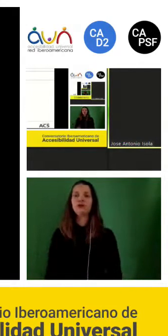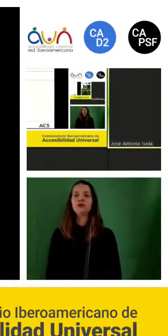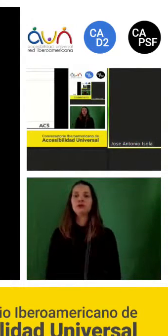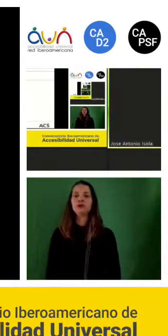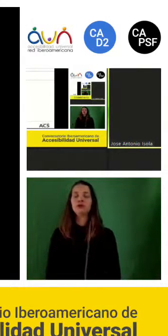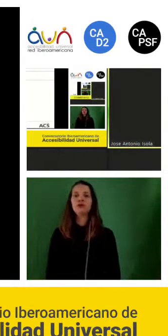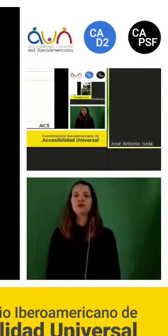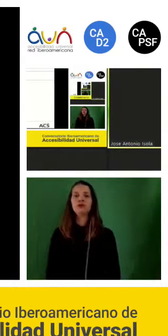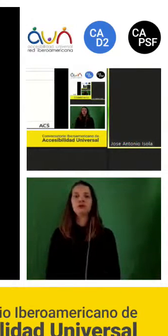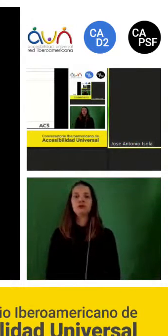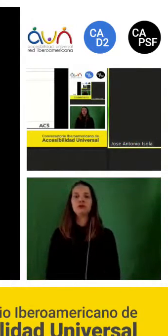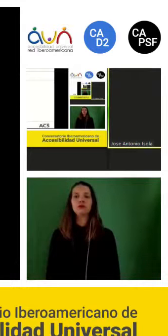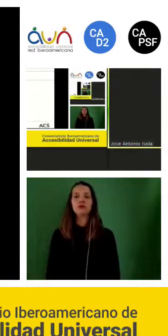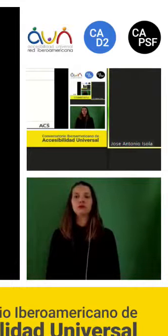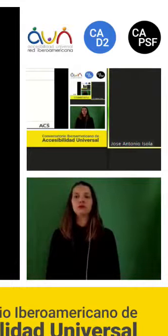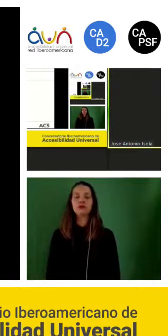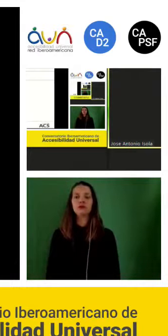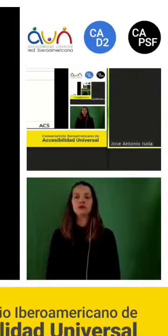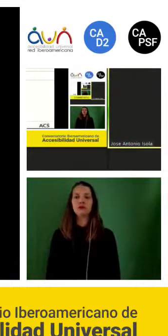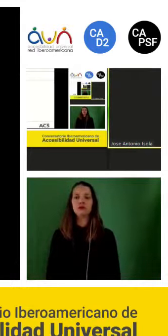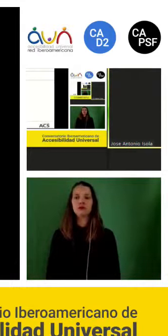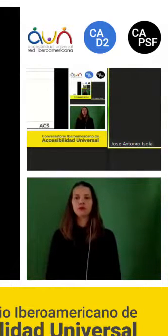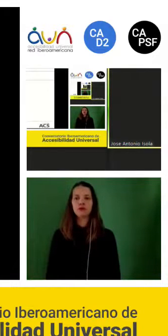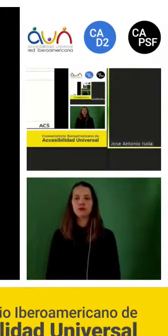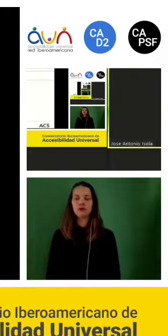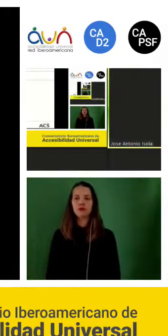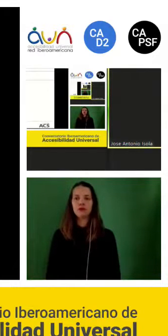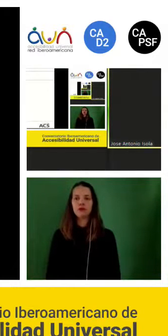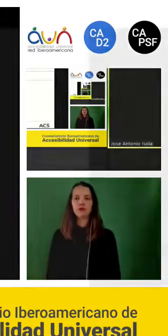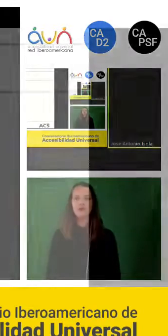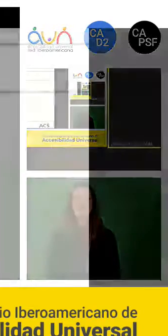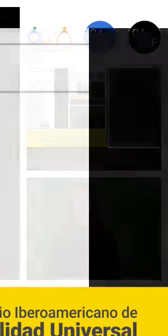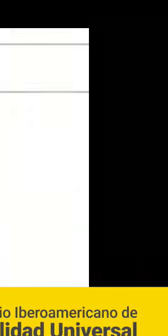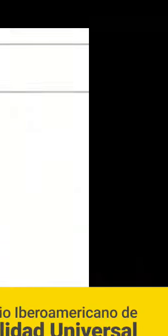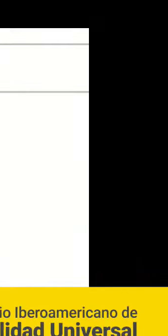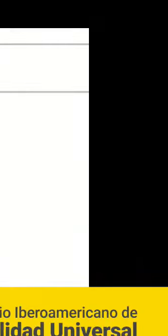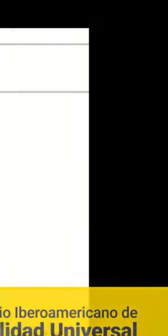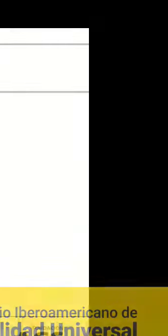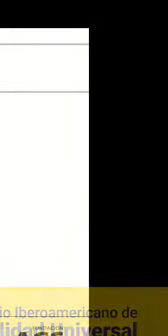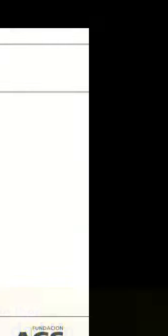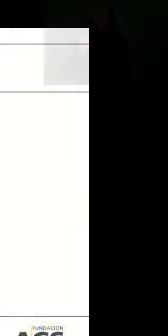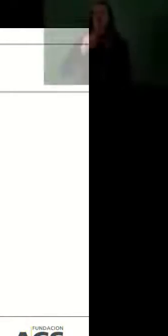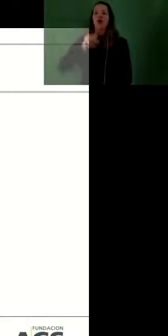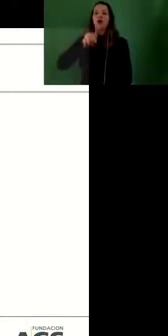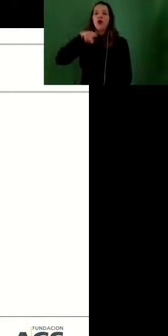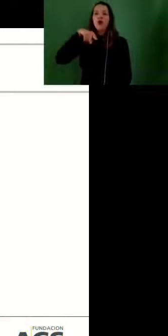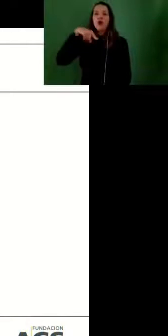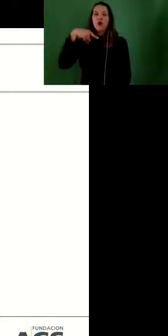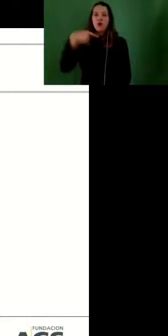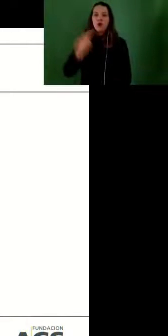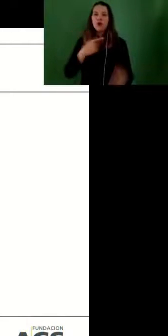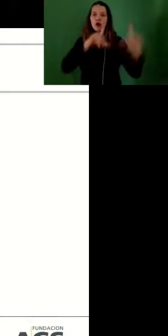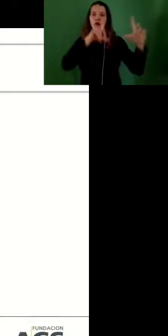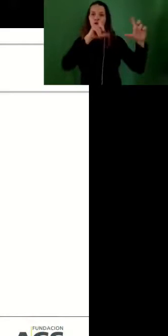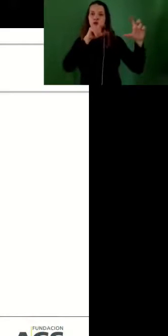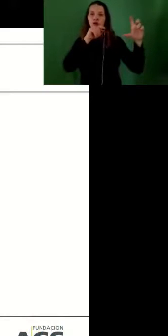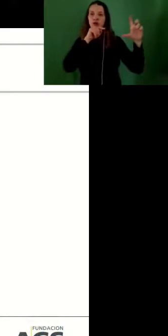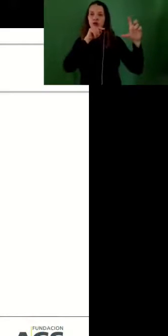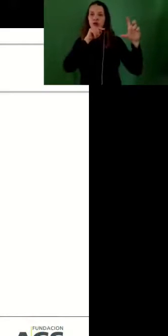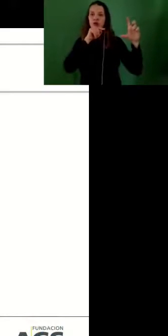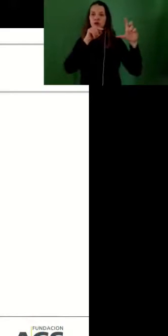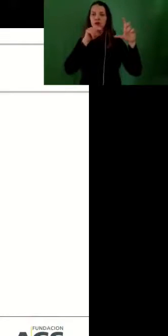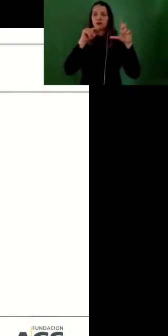Ok, esta es una de las cosas que nosotros hacemos con mucha frecuencia, ¿no? Esta